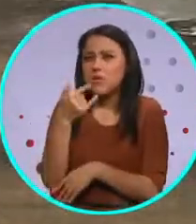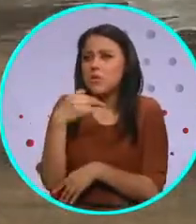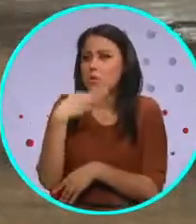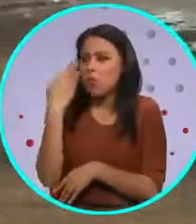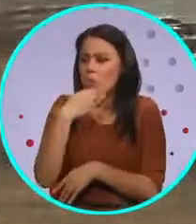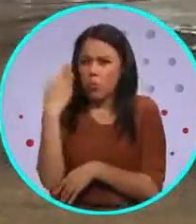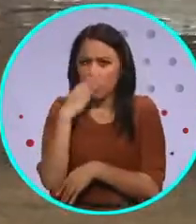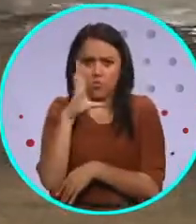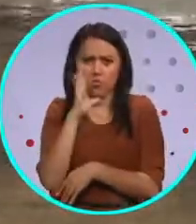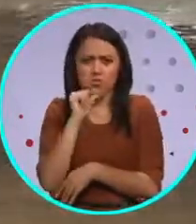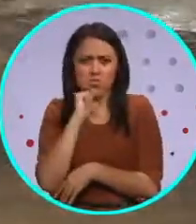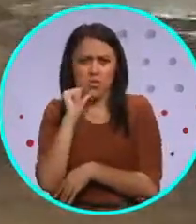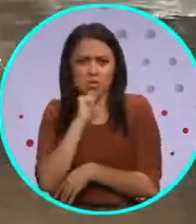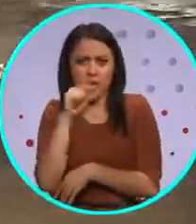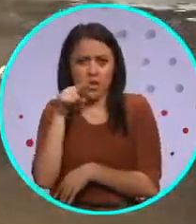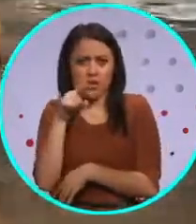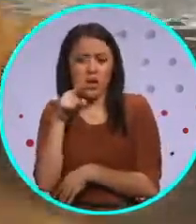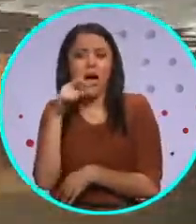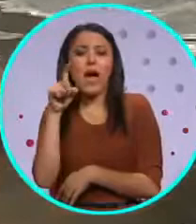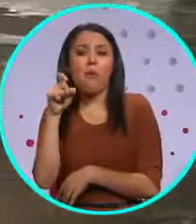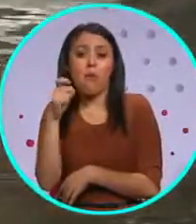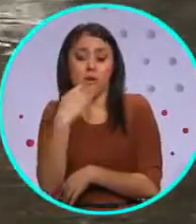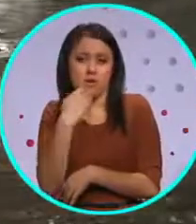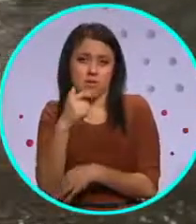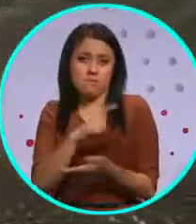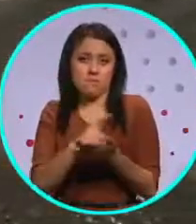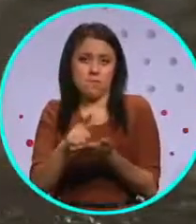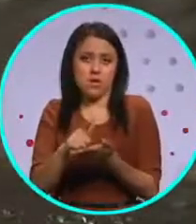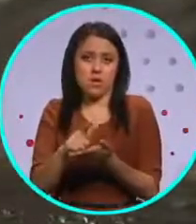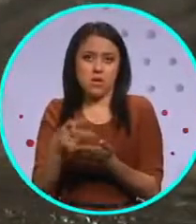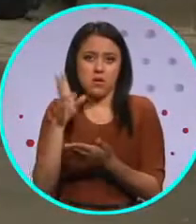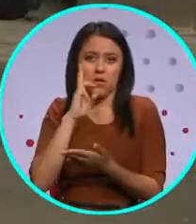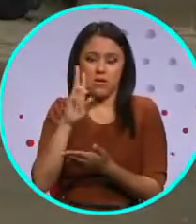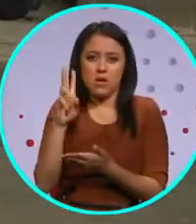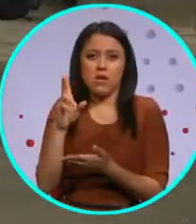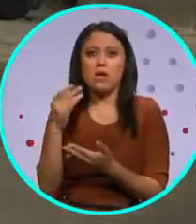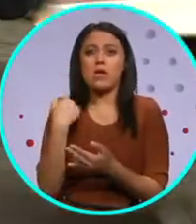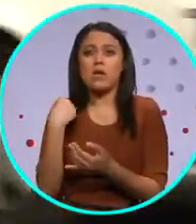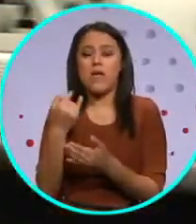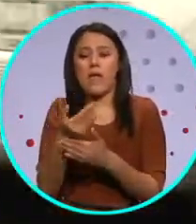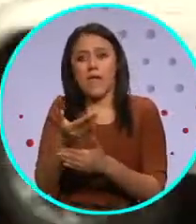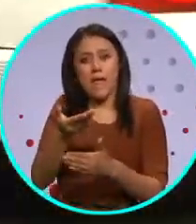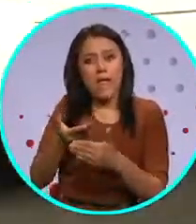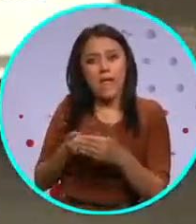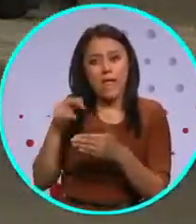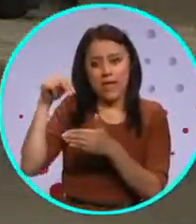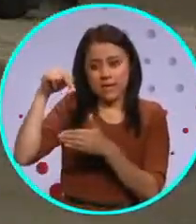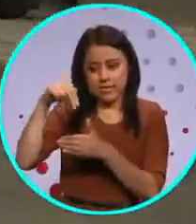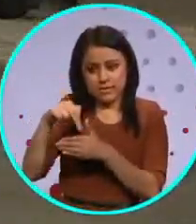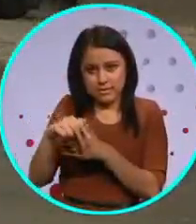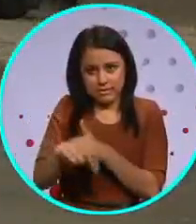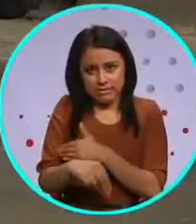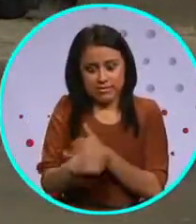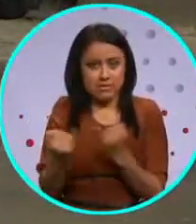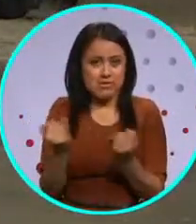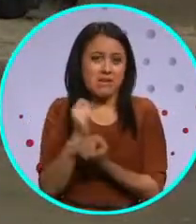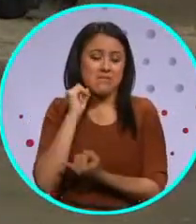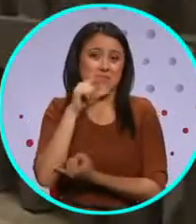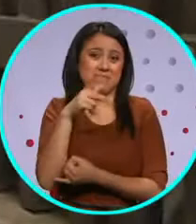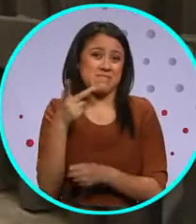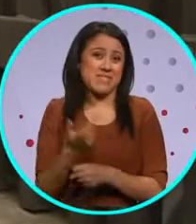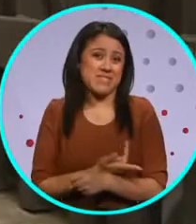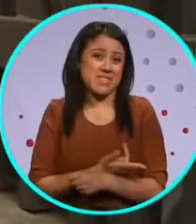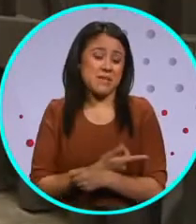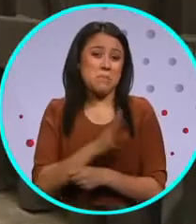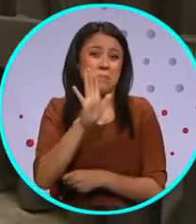es así que no son agua negra y que se me revela una fuga de agua debajo de las escaleras de este bajo puente que más